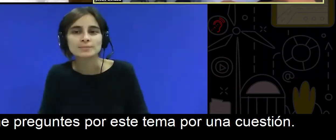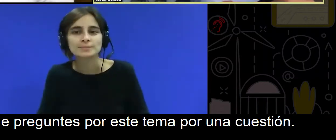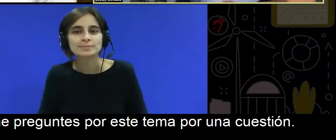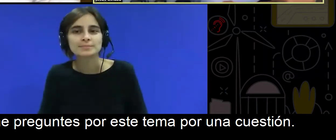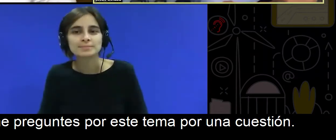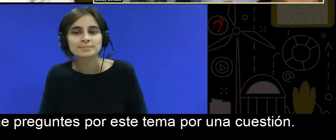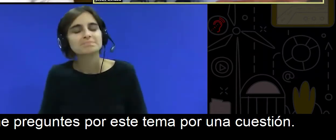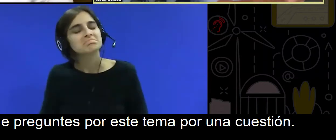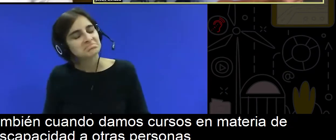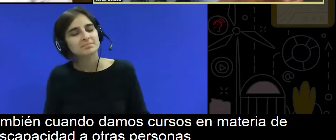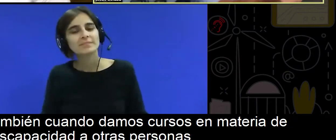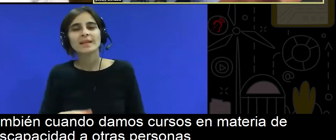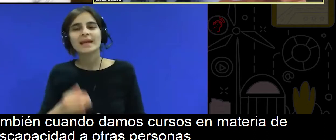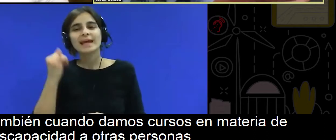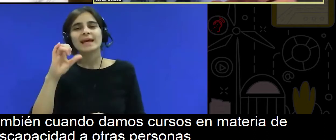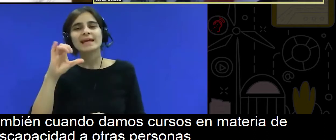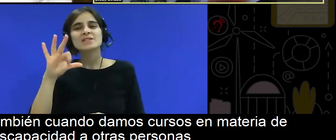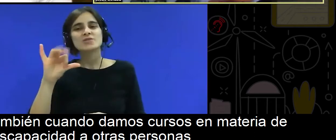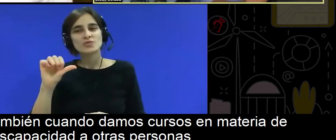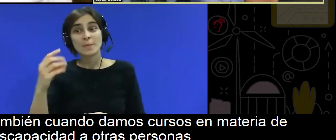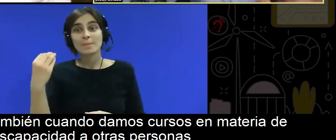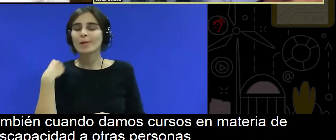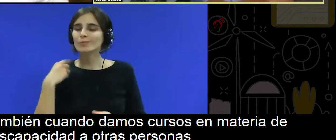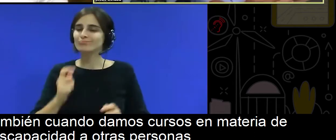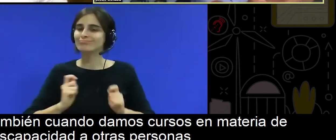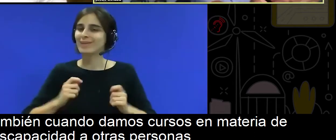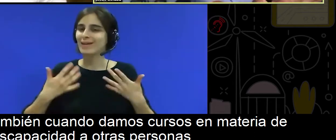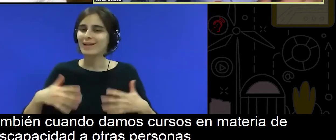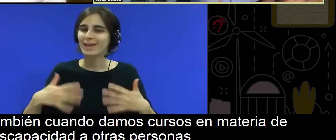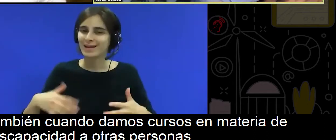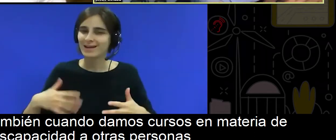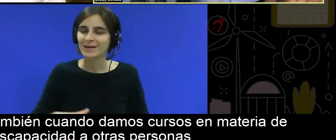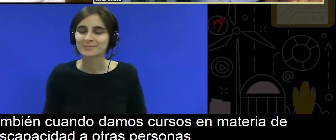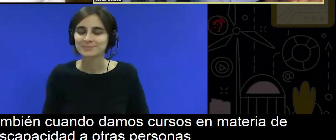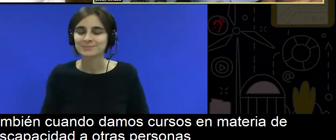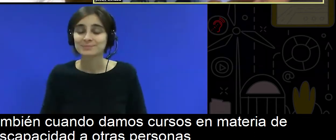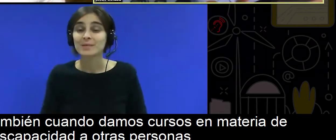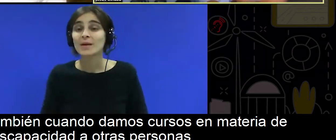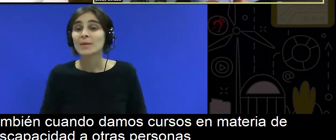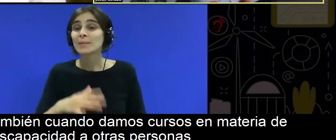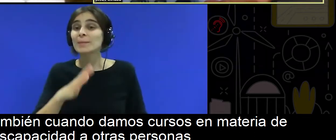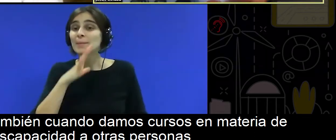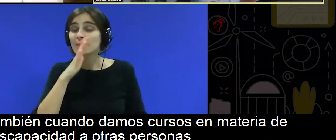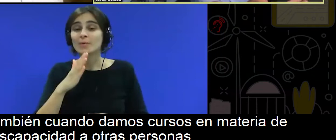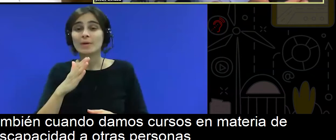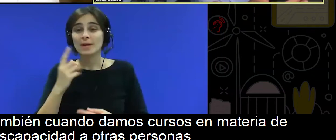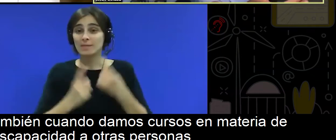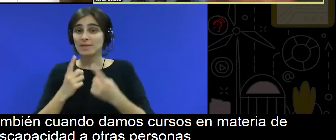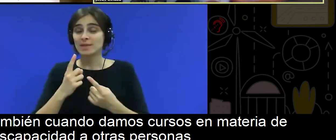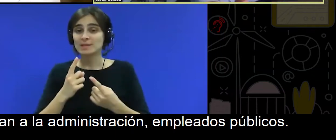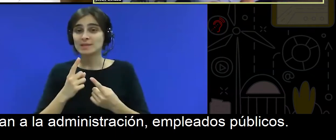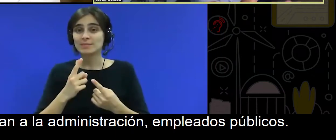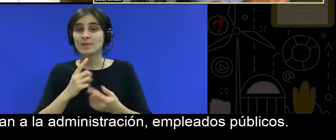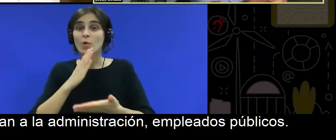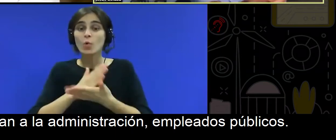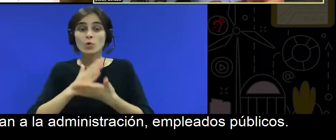por una cuestión, porque a veces y esto me pasa también cuando damos cursos de materia de discapacidad a otras personas que se